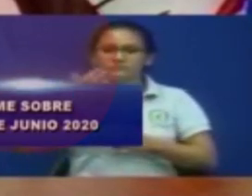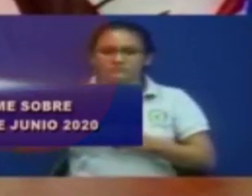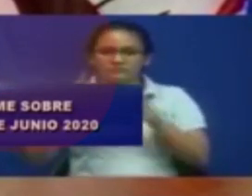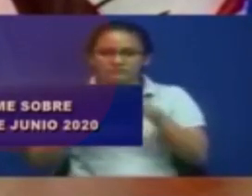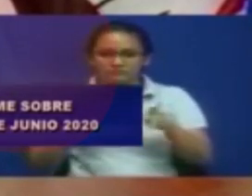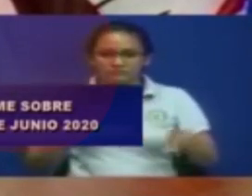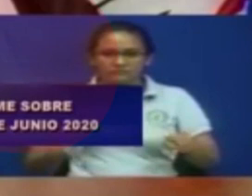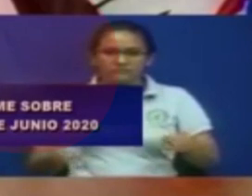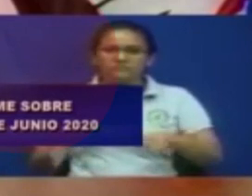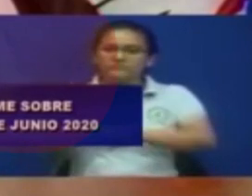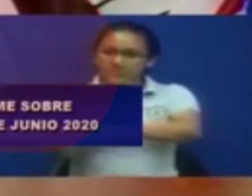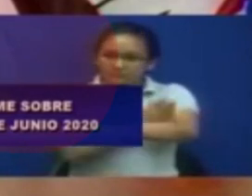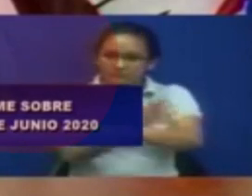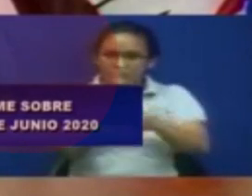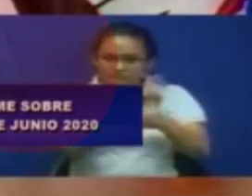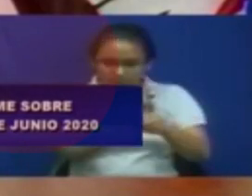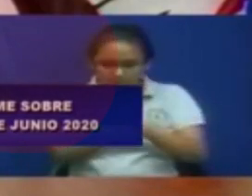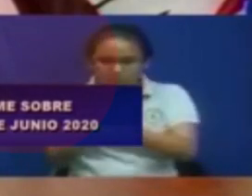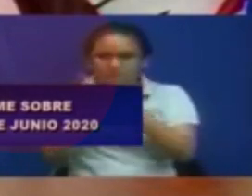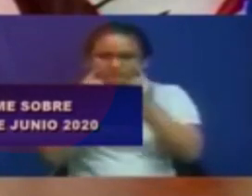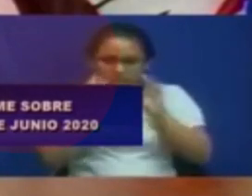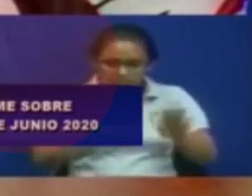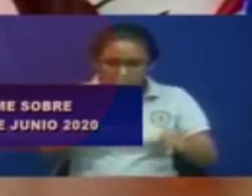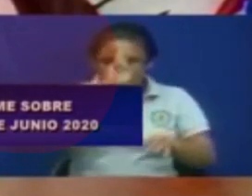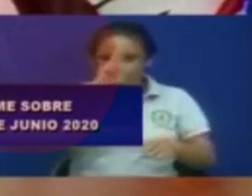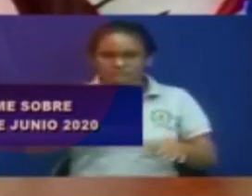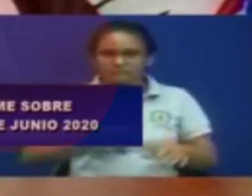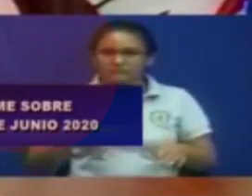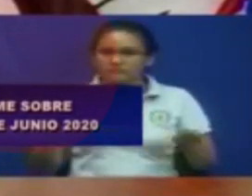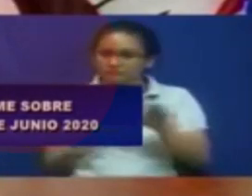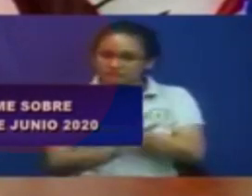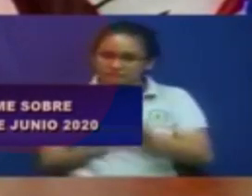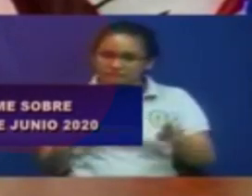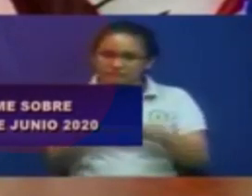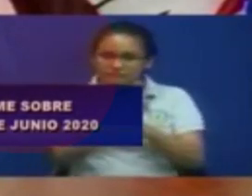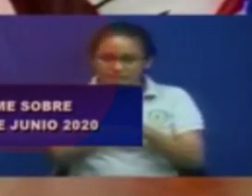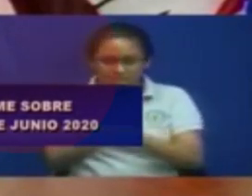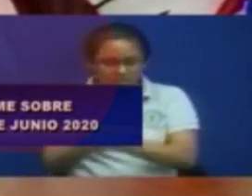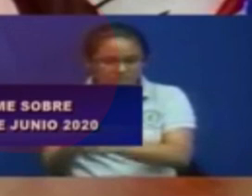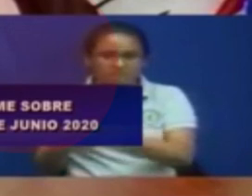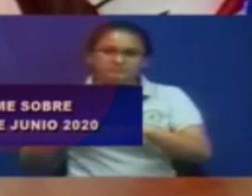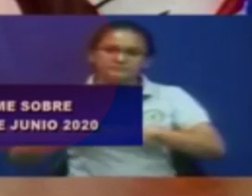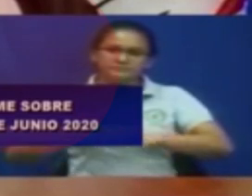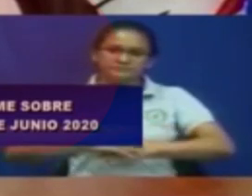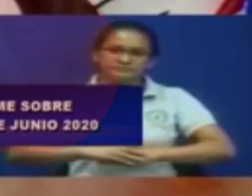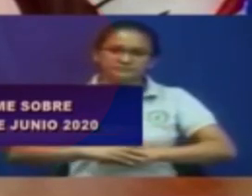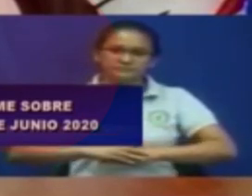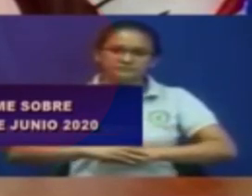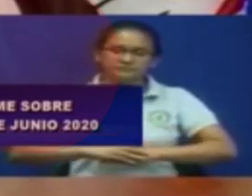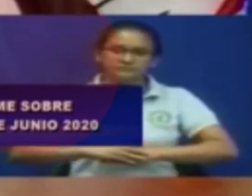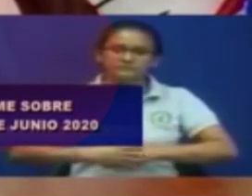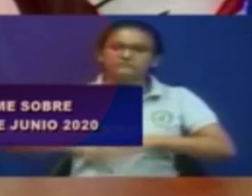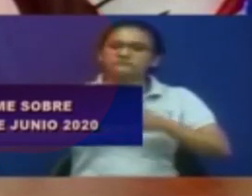las que estaban en seguimiento responsable y cuidadoso han cumplido con el periodo establecido. Desde el inicio